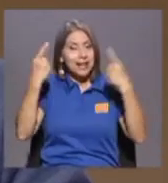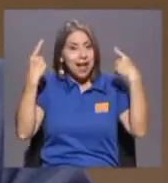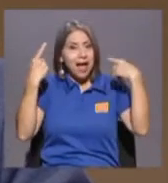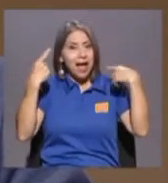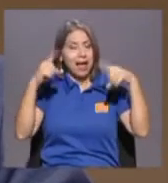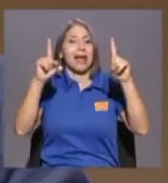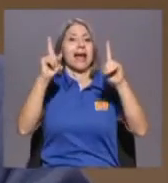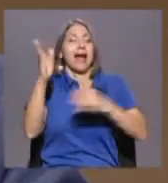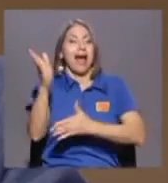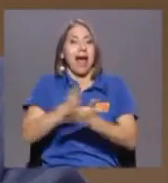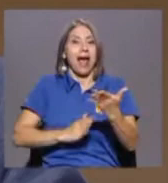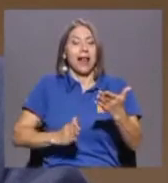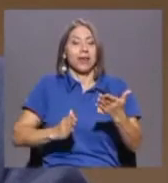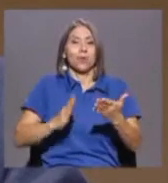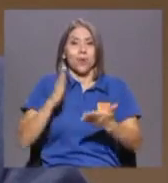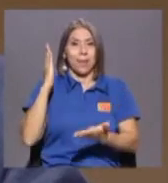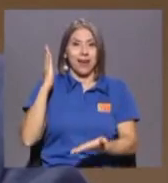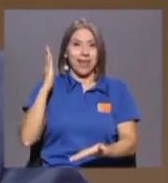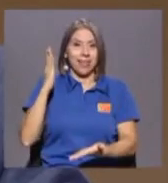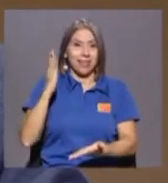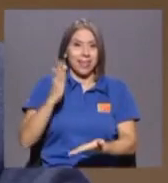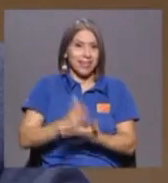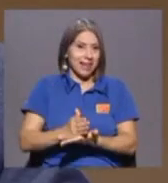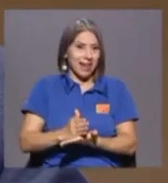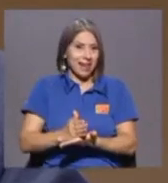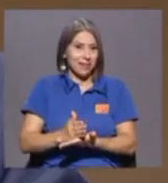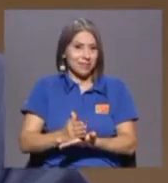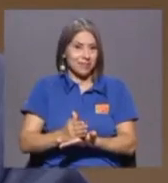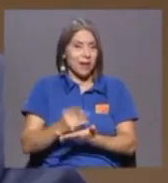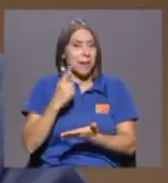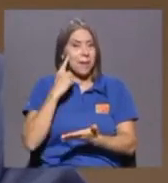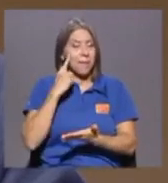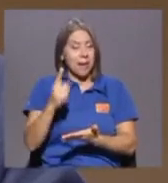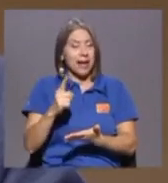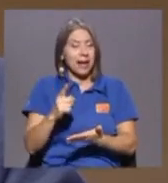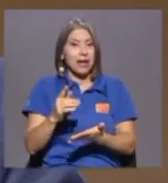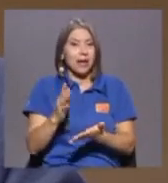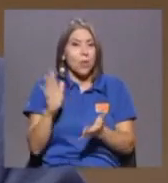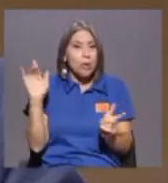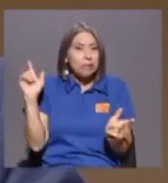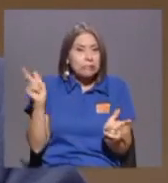para detener, paliar, contrarrestar el cambio climático.